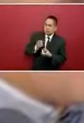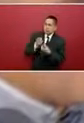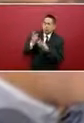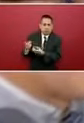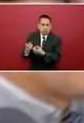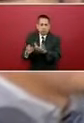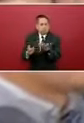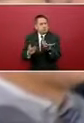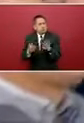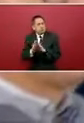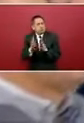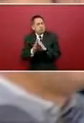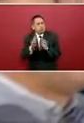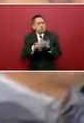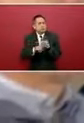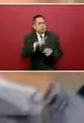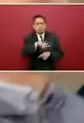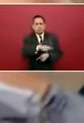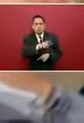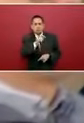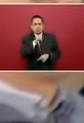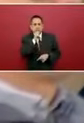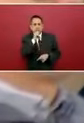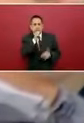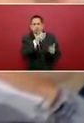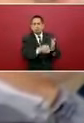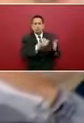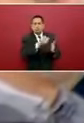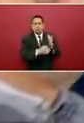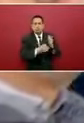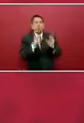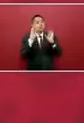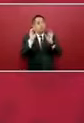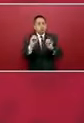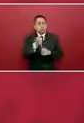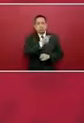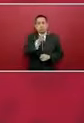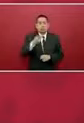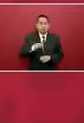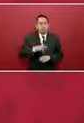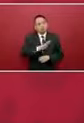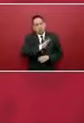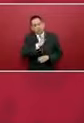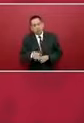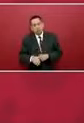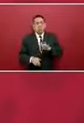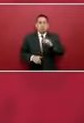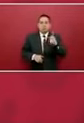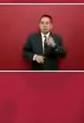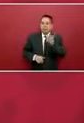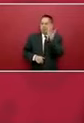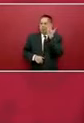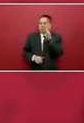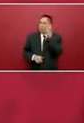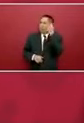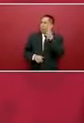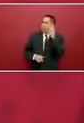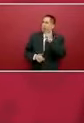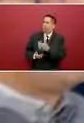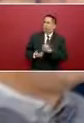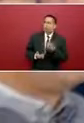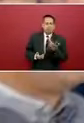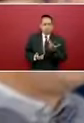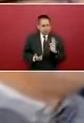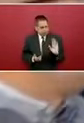se va a blindar este apoyo para las personas que fallecen y que no lo estén cobrando? Y la otra es también respecto a lo